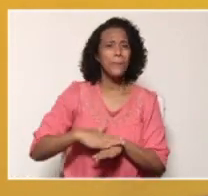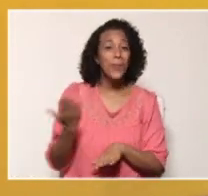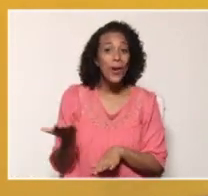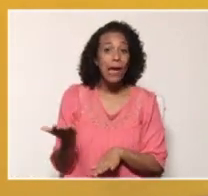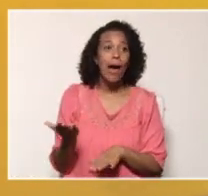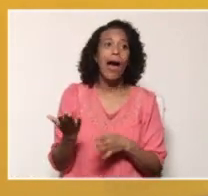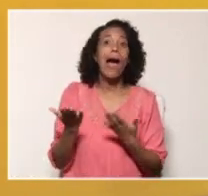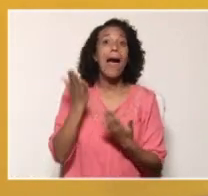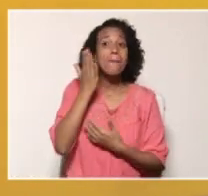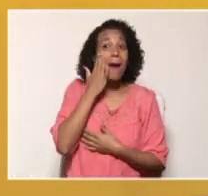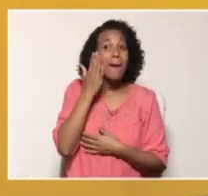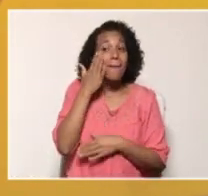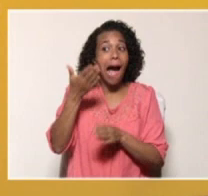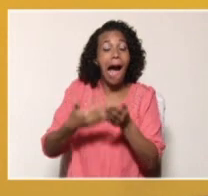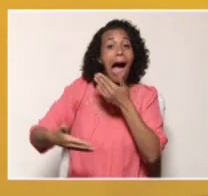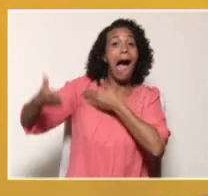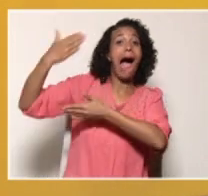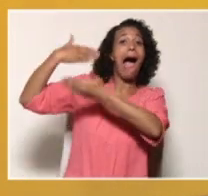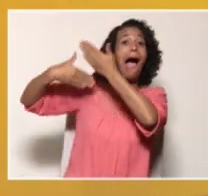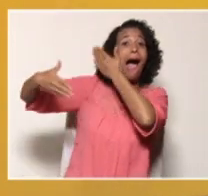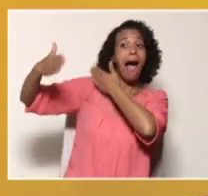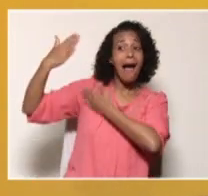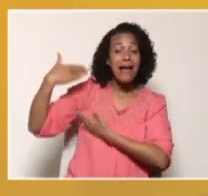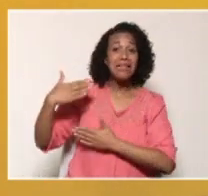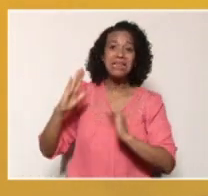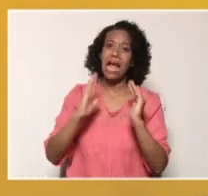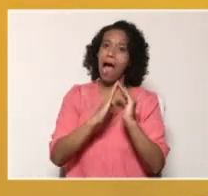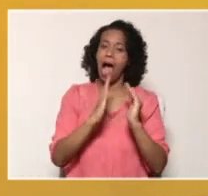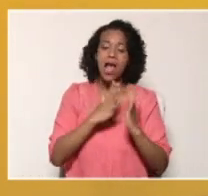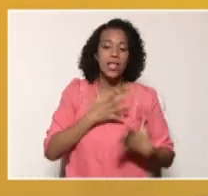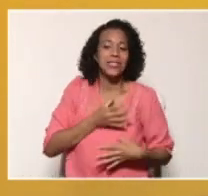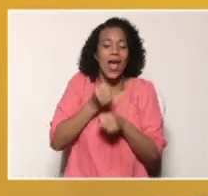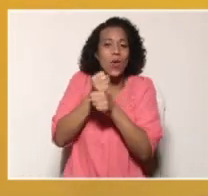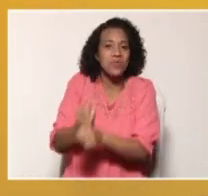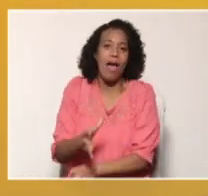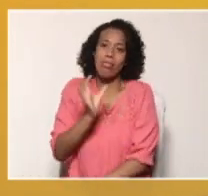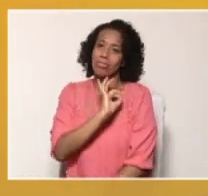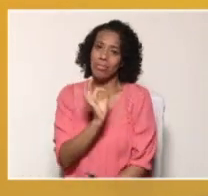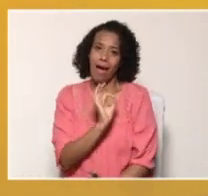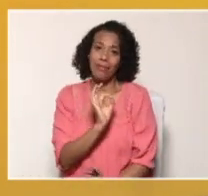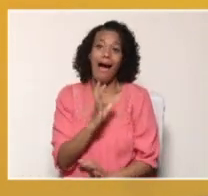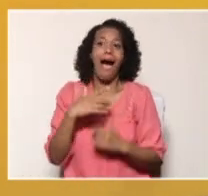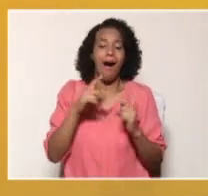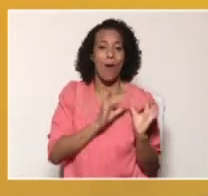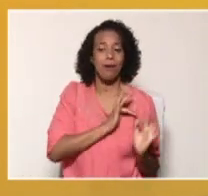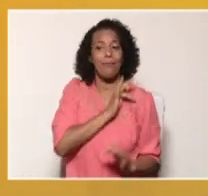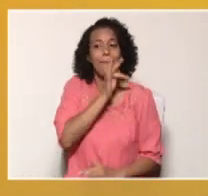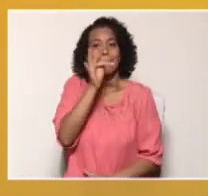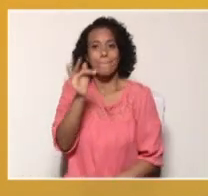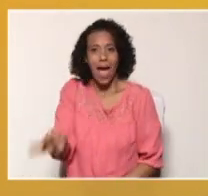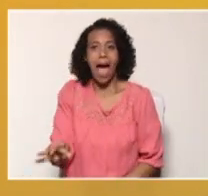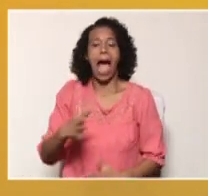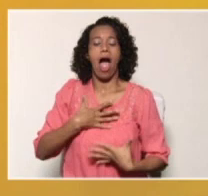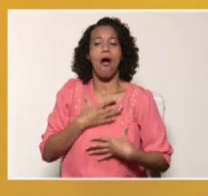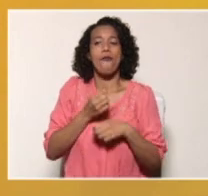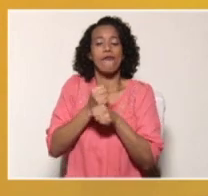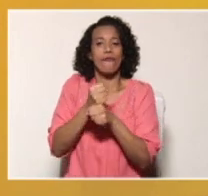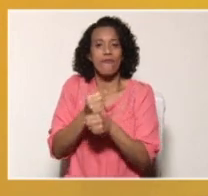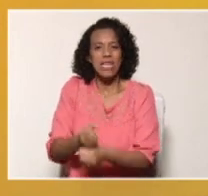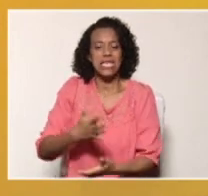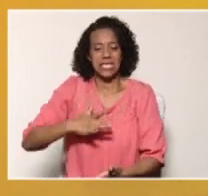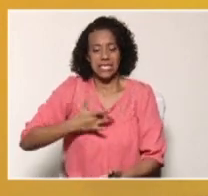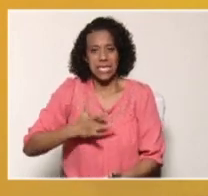qué? Porque nosotros en el seno del hogar debemos darle seguridad, confianza en sí mismo, para que el niño o la niña